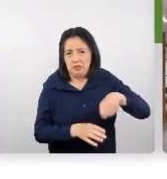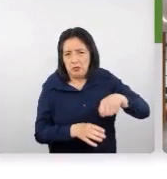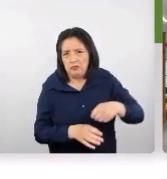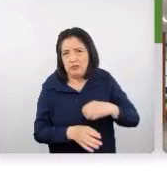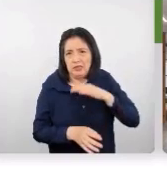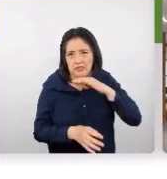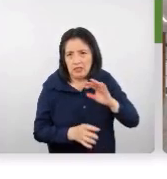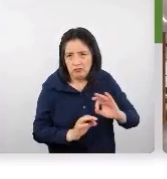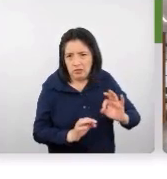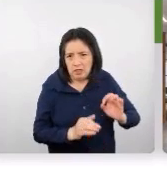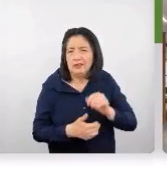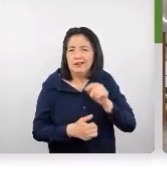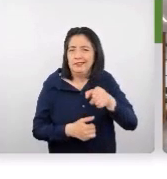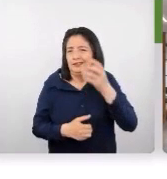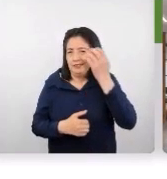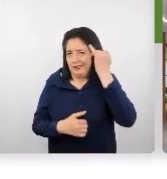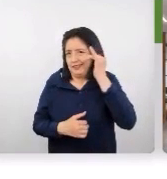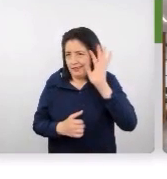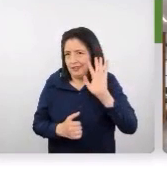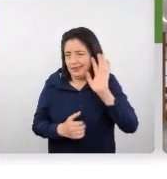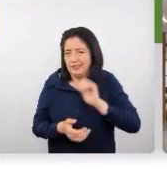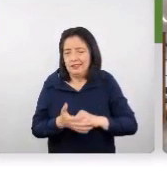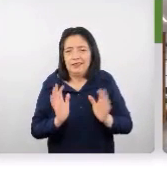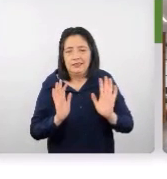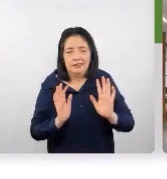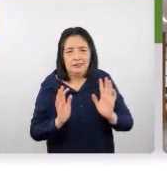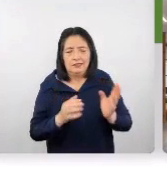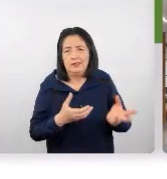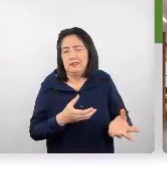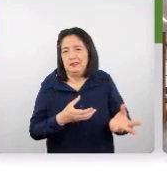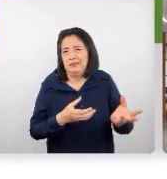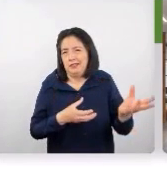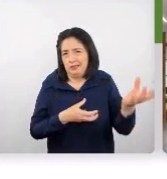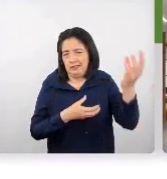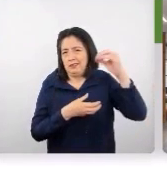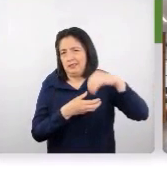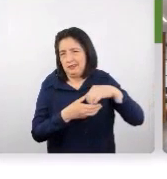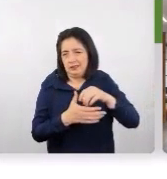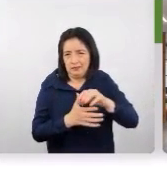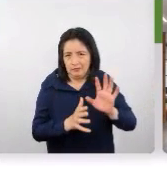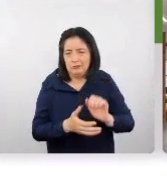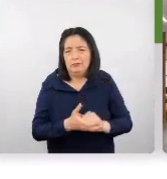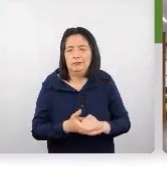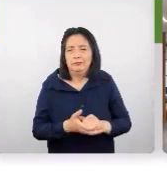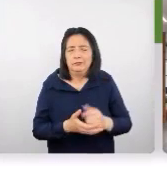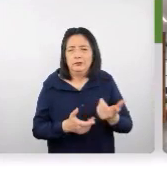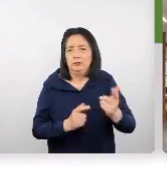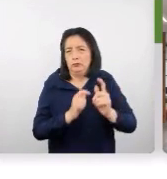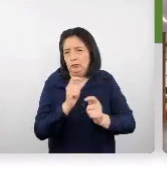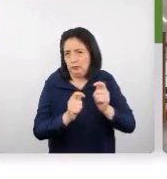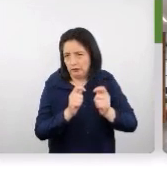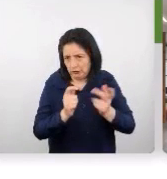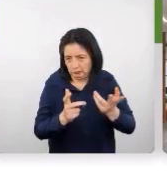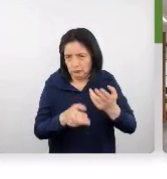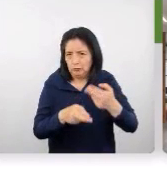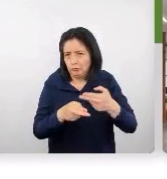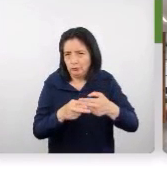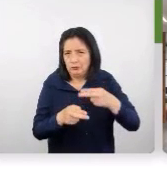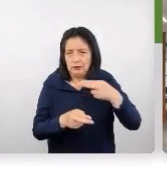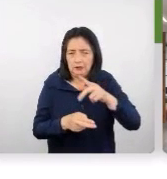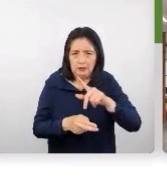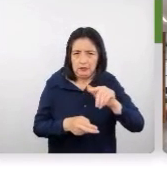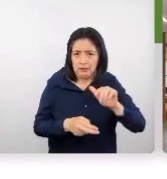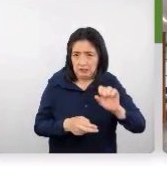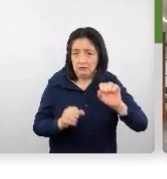de ideas que están precompuestas dentro de lo que es un turismo halal. El Perú cuenta con